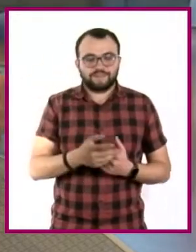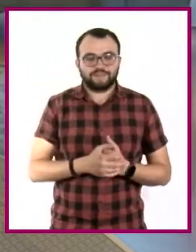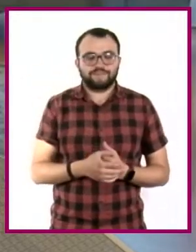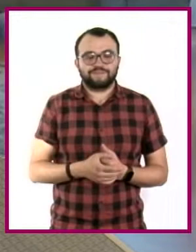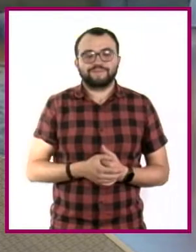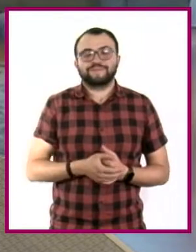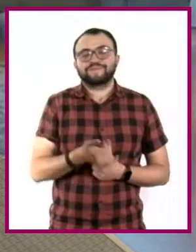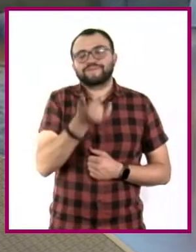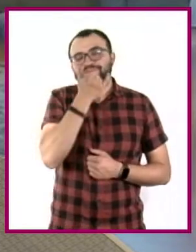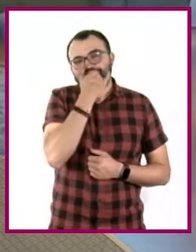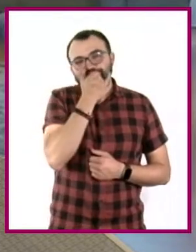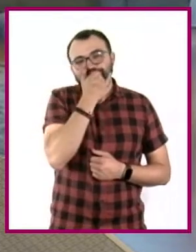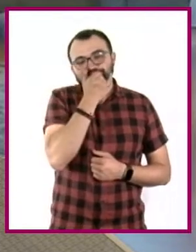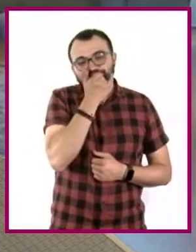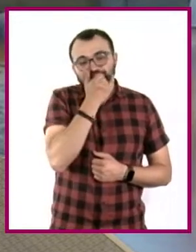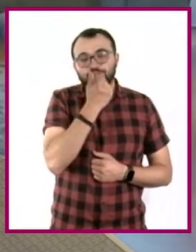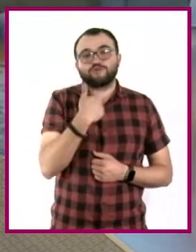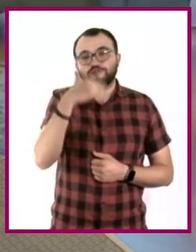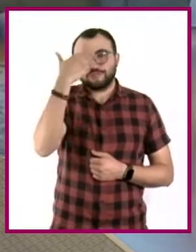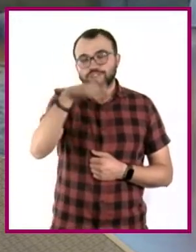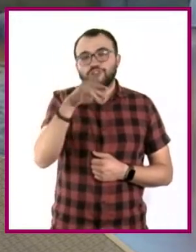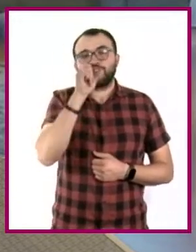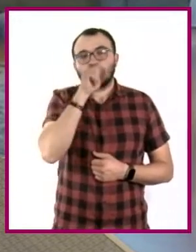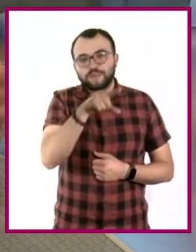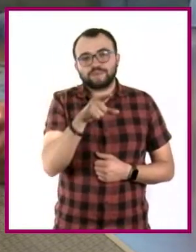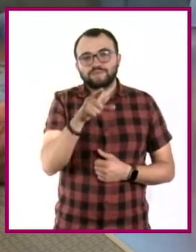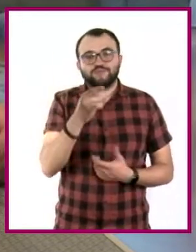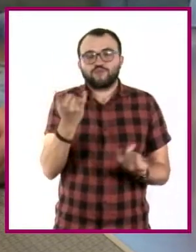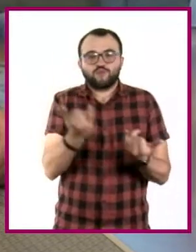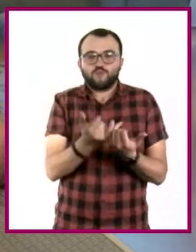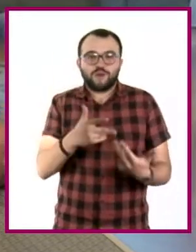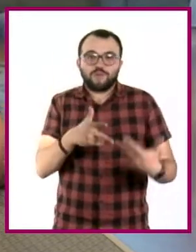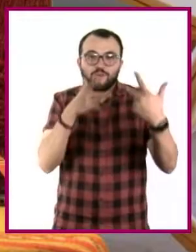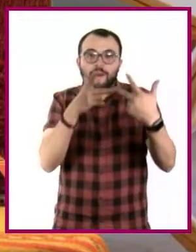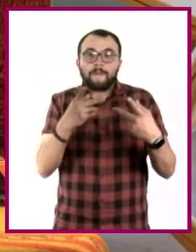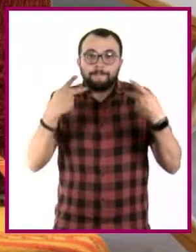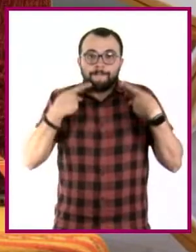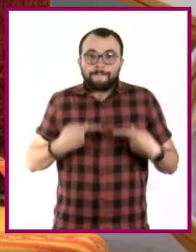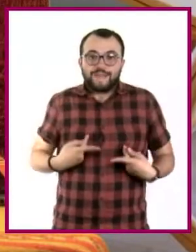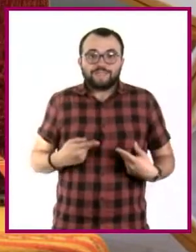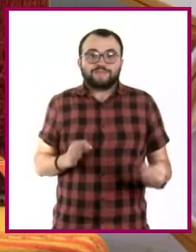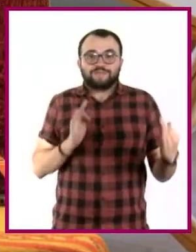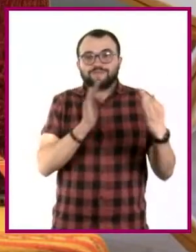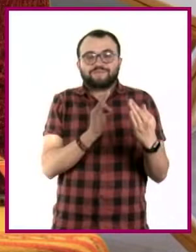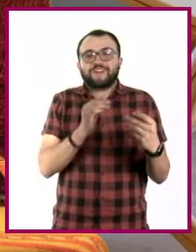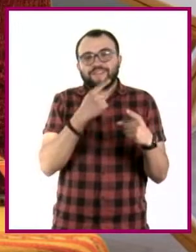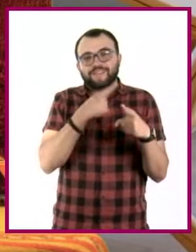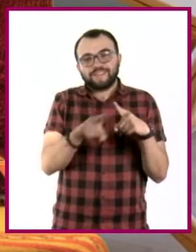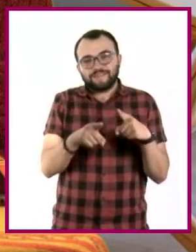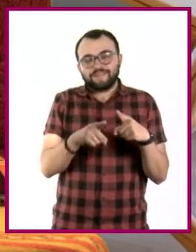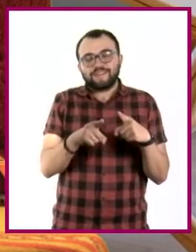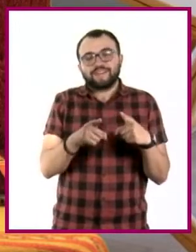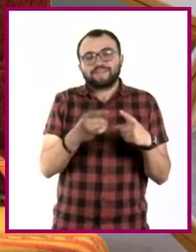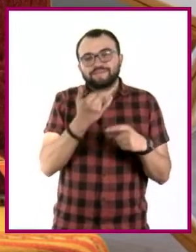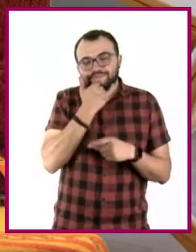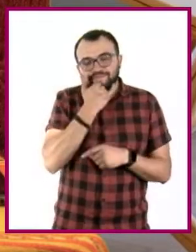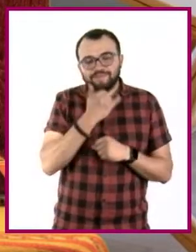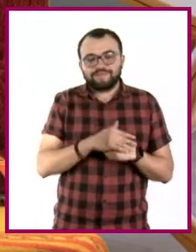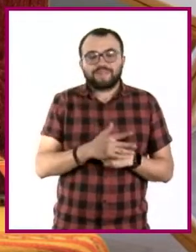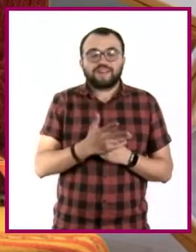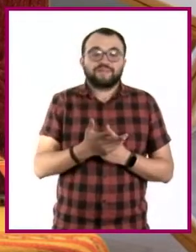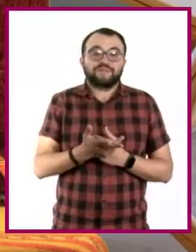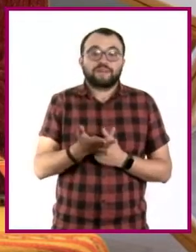Lo siento, ya sé que no es lo mismo trabajar por videollamada que en persona. Así es, nos vemos